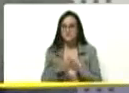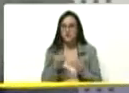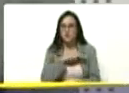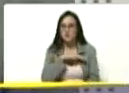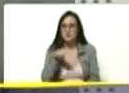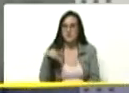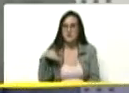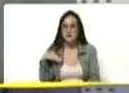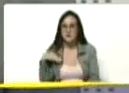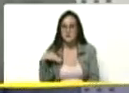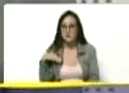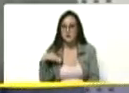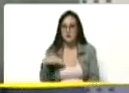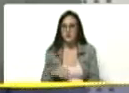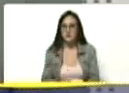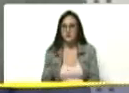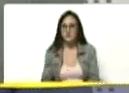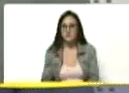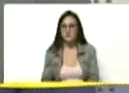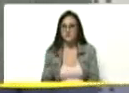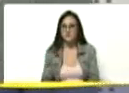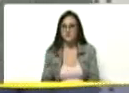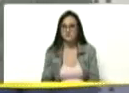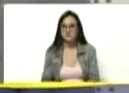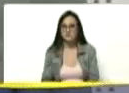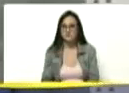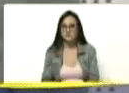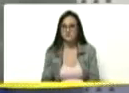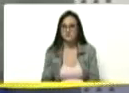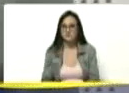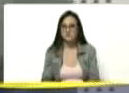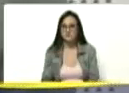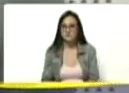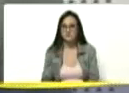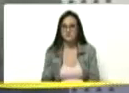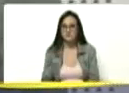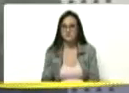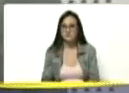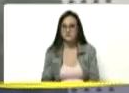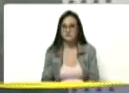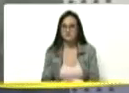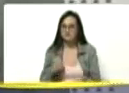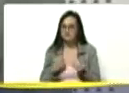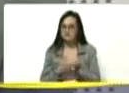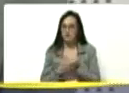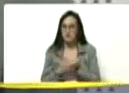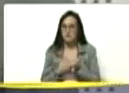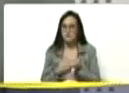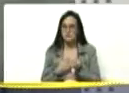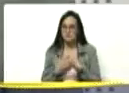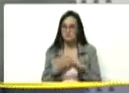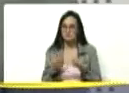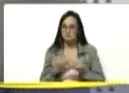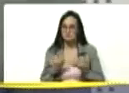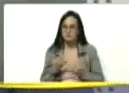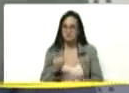miembros, of our shared passion and support, que cuentan con nuestra pasión y nuestro apoyo.